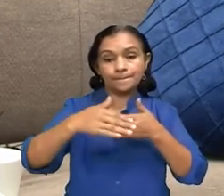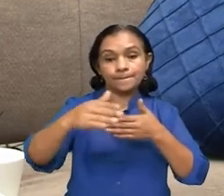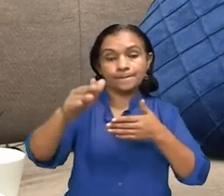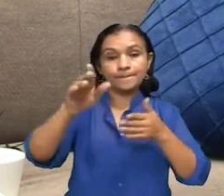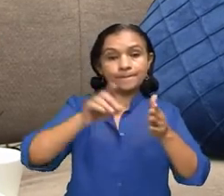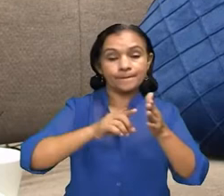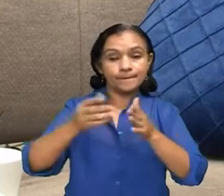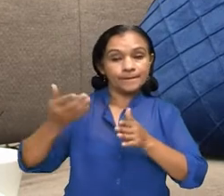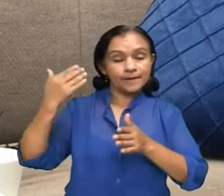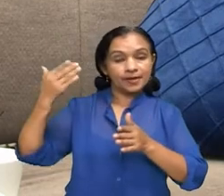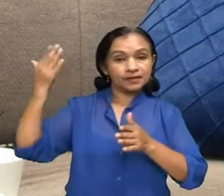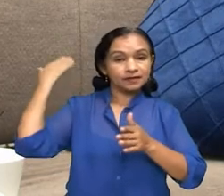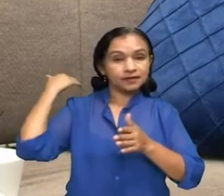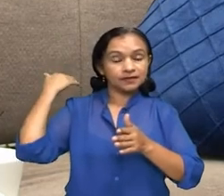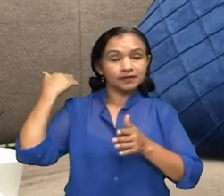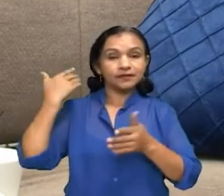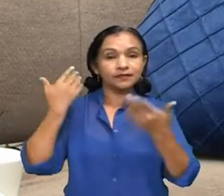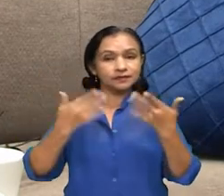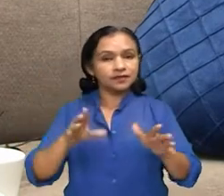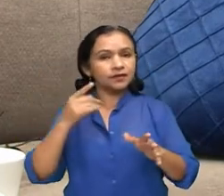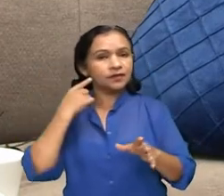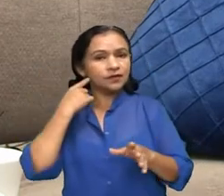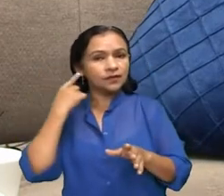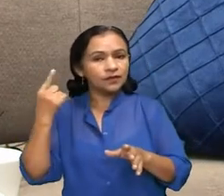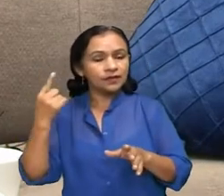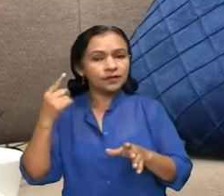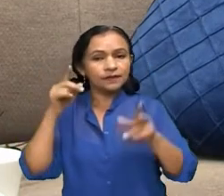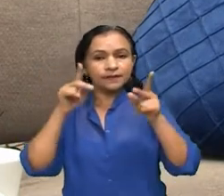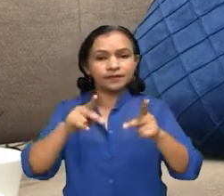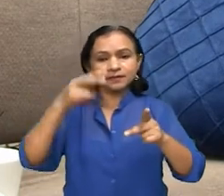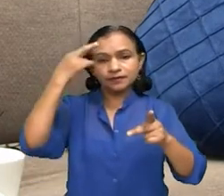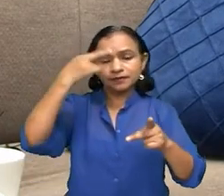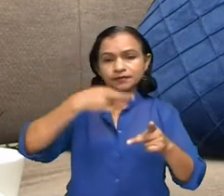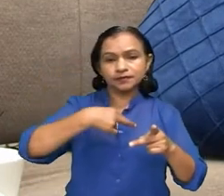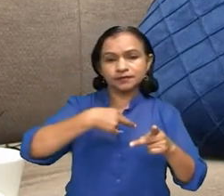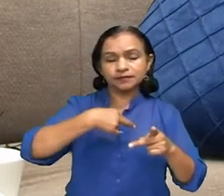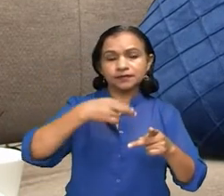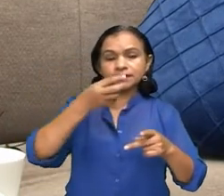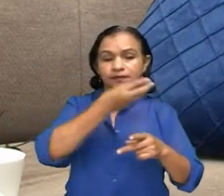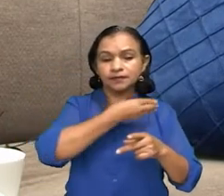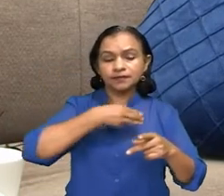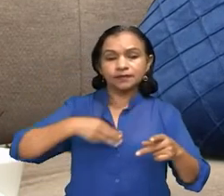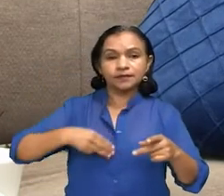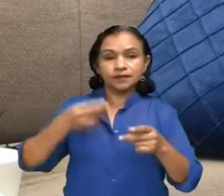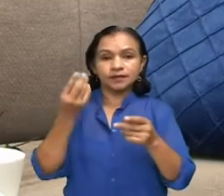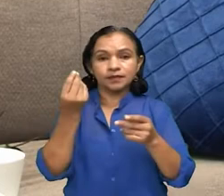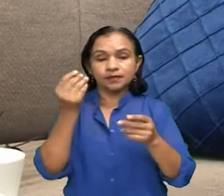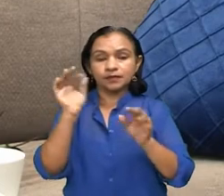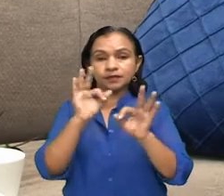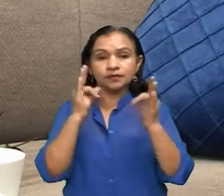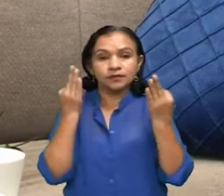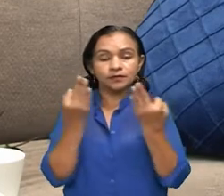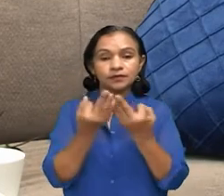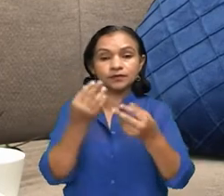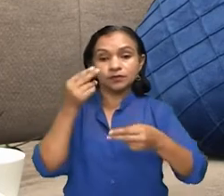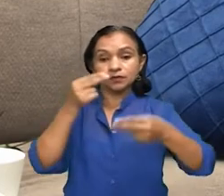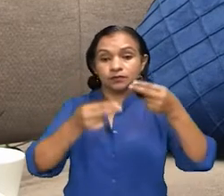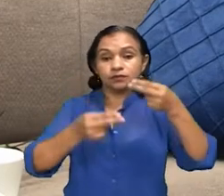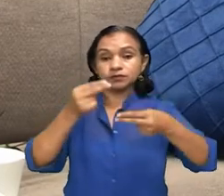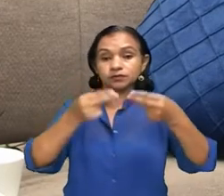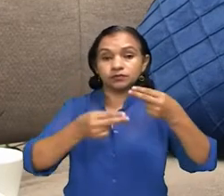en unos meses atrás escuchábamos a nuestras autoridades del Ministerio de Economía Familiar dándonos unas cifras